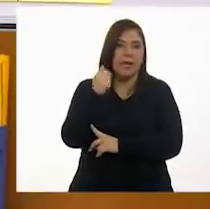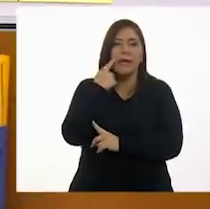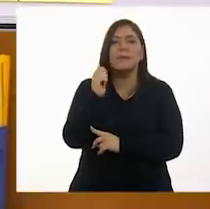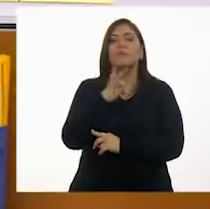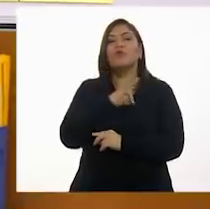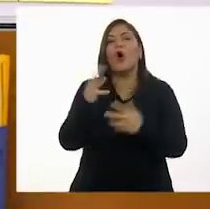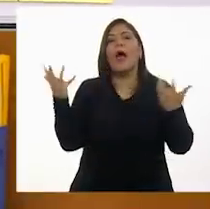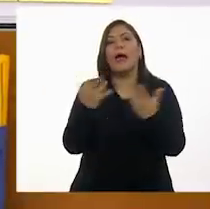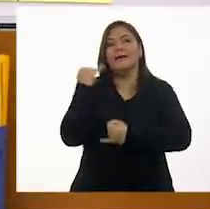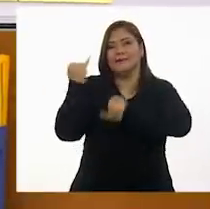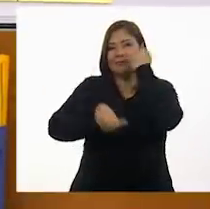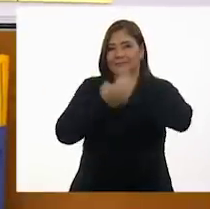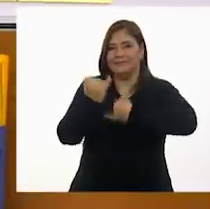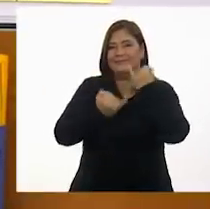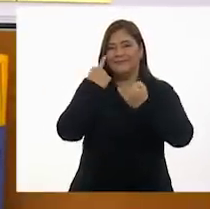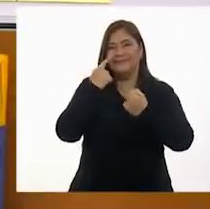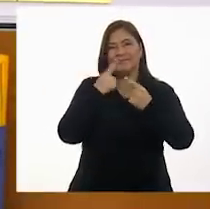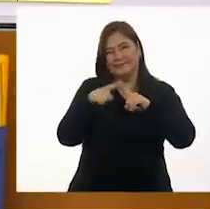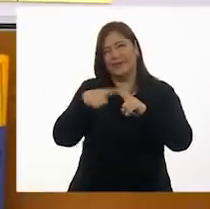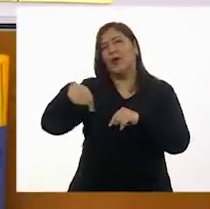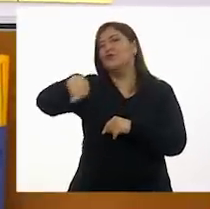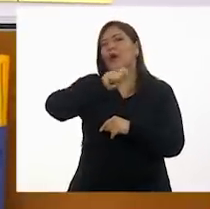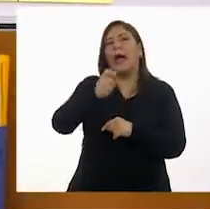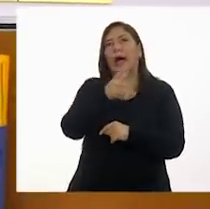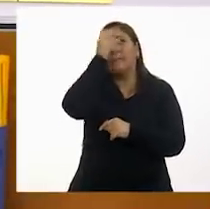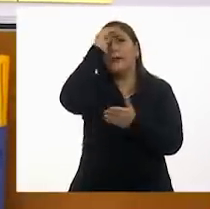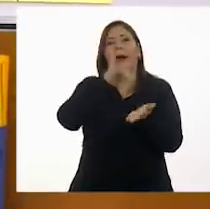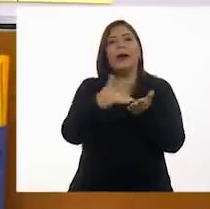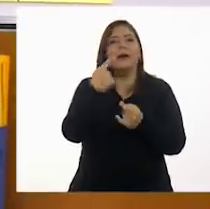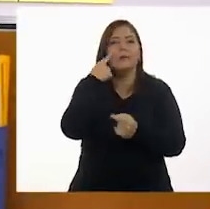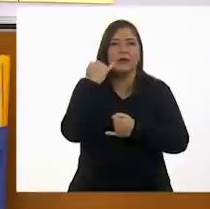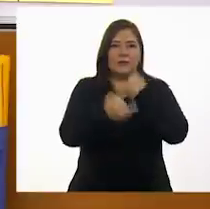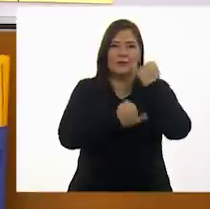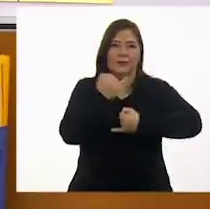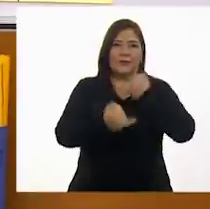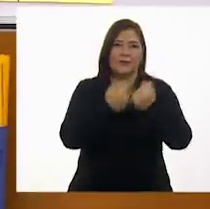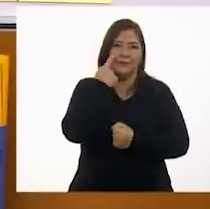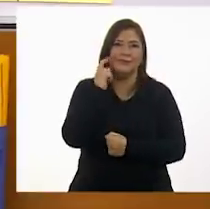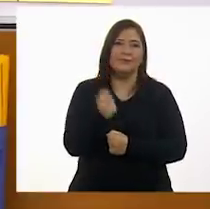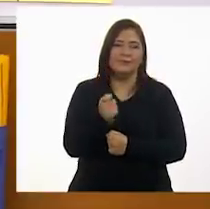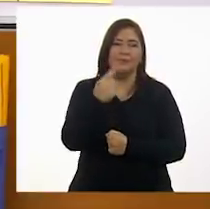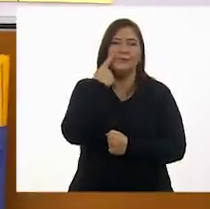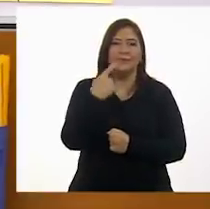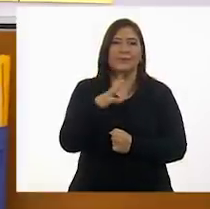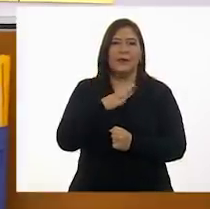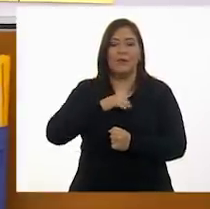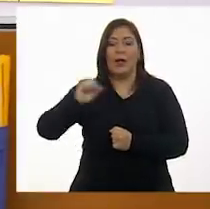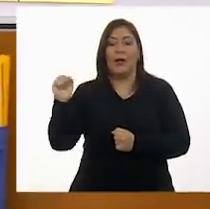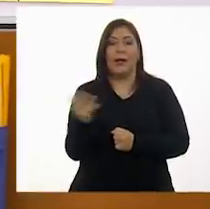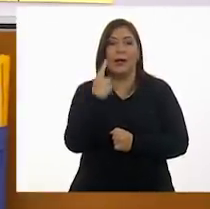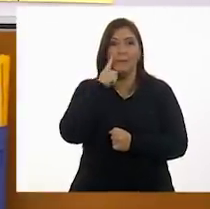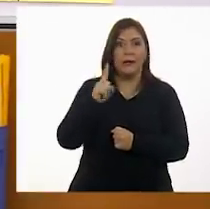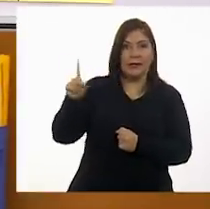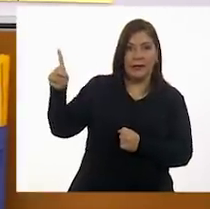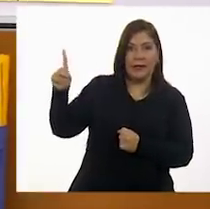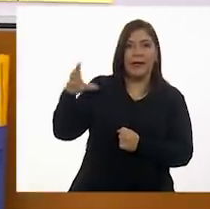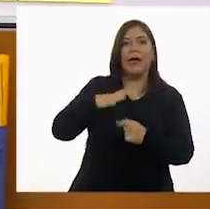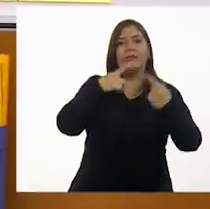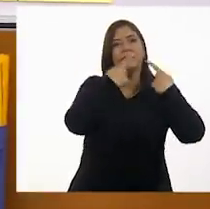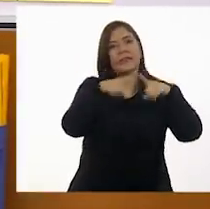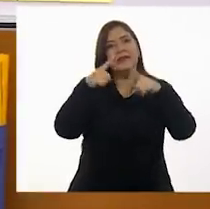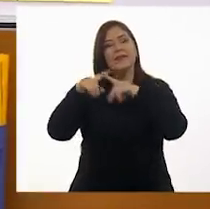como siempre, niñas y niños. Aquí aprendemos jugando. Y tenemos este dado. Este dado tiene diferentes